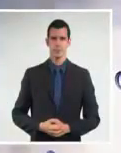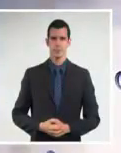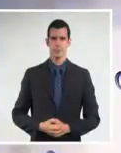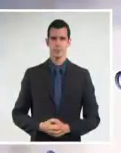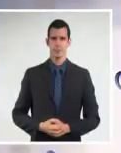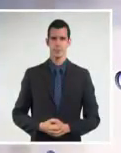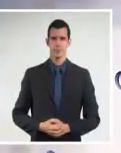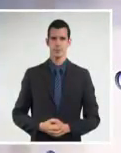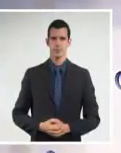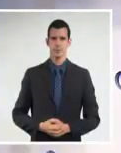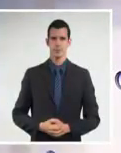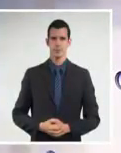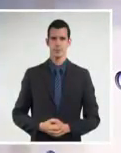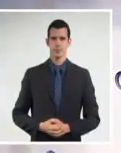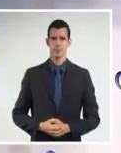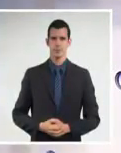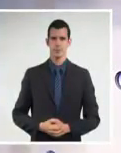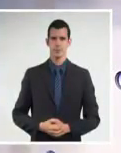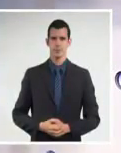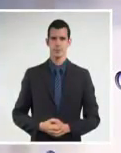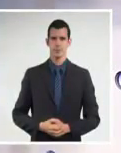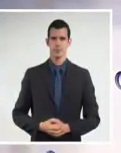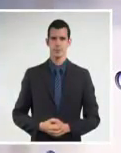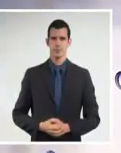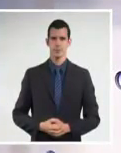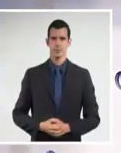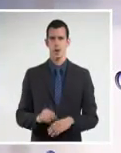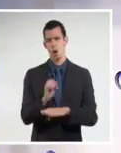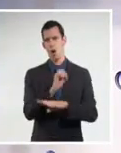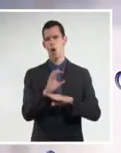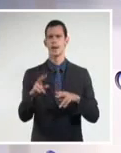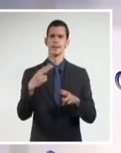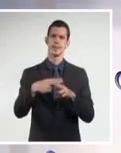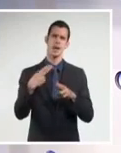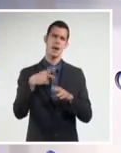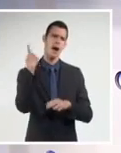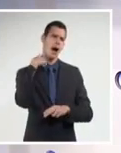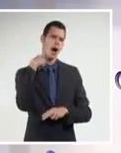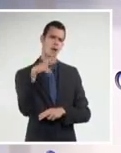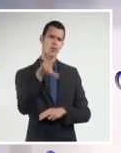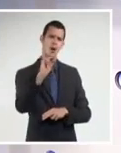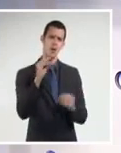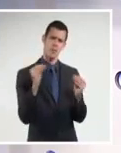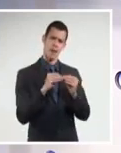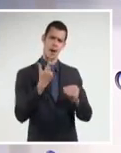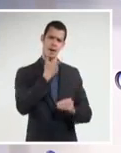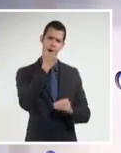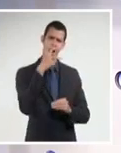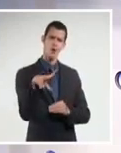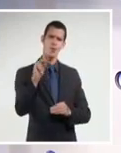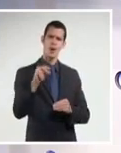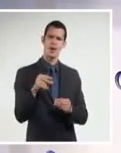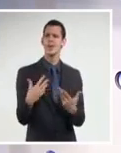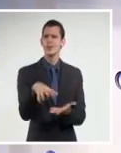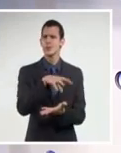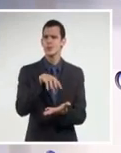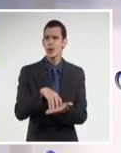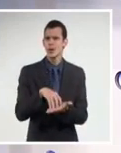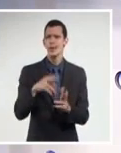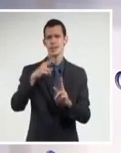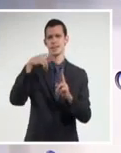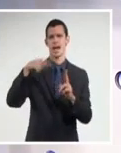el espectáculo año nuevo risa nueva en su segunda temporada se presentará de viernes a domingo en el teatro miramar participan los grupos